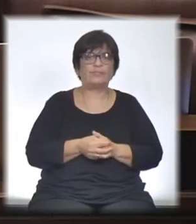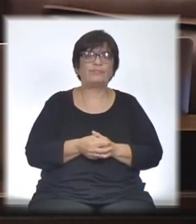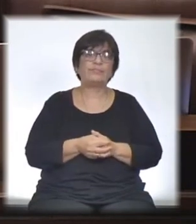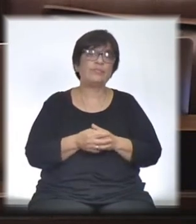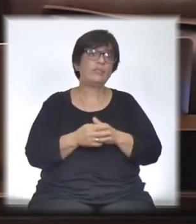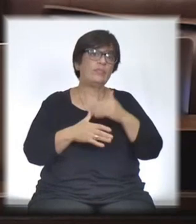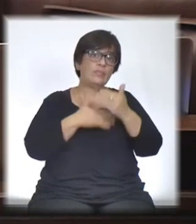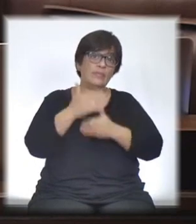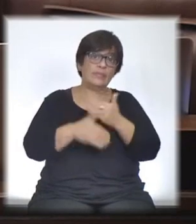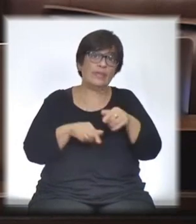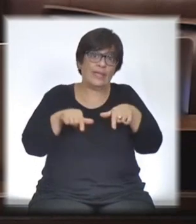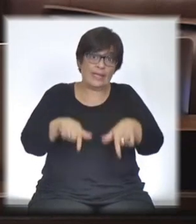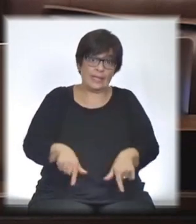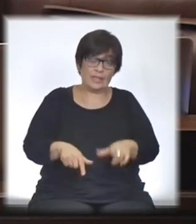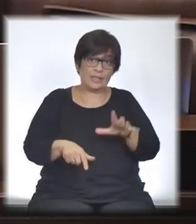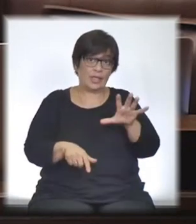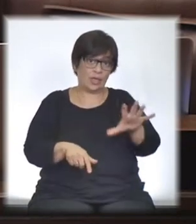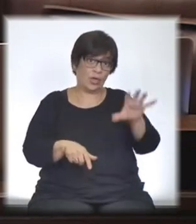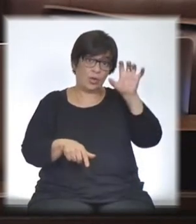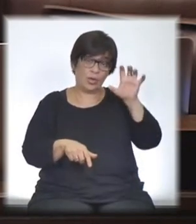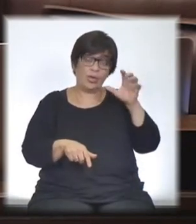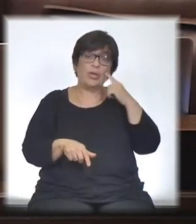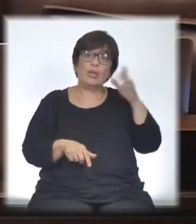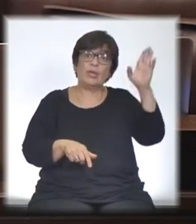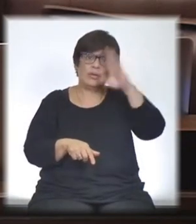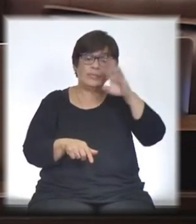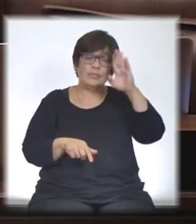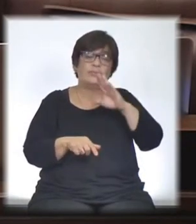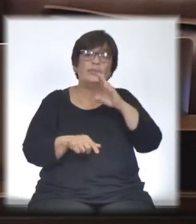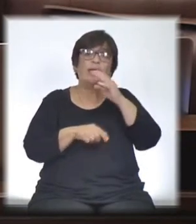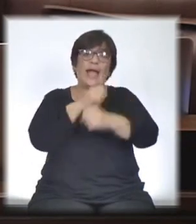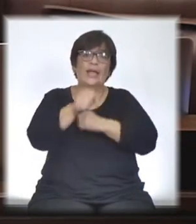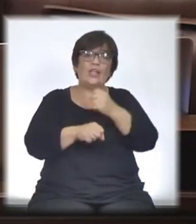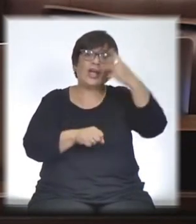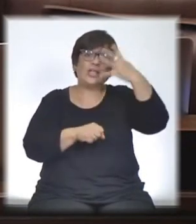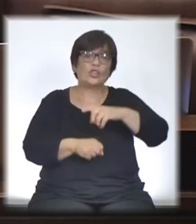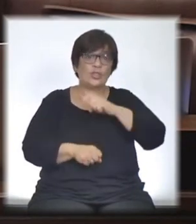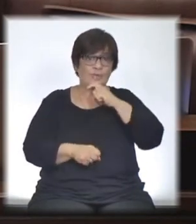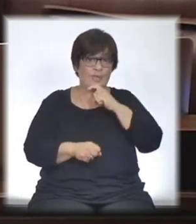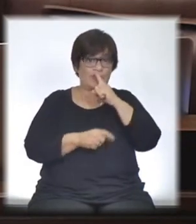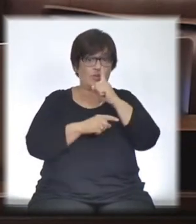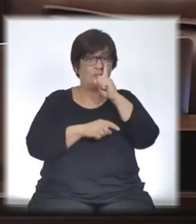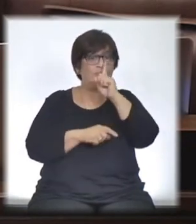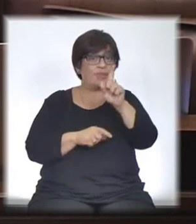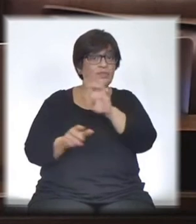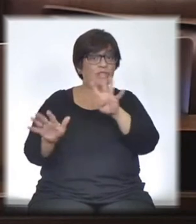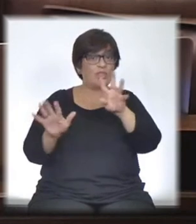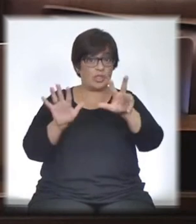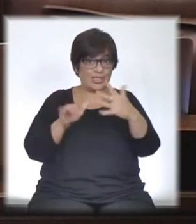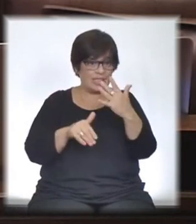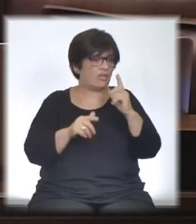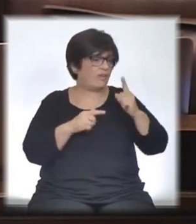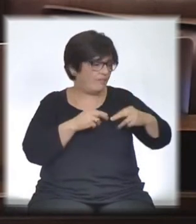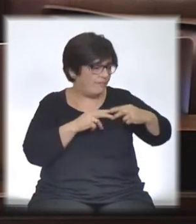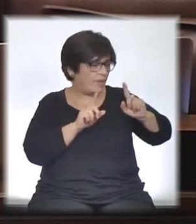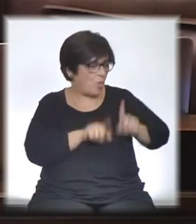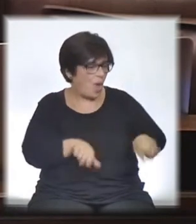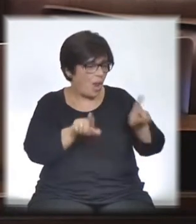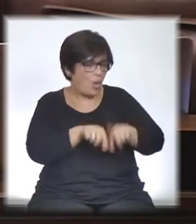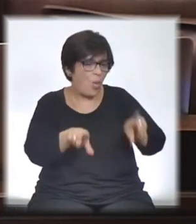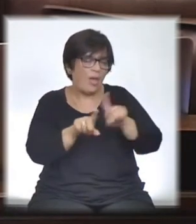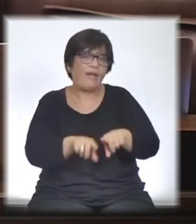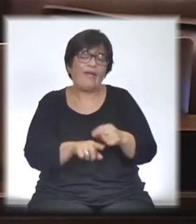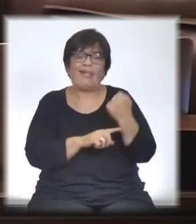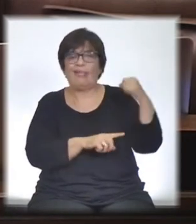Este proceso que conmemoramos el 14 de marzo del 85 y todos los 14 de marzo fue el resultado de un largo camino de